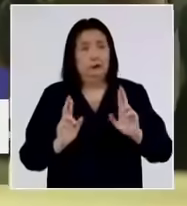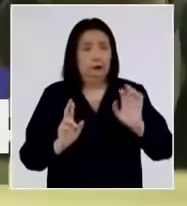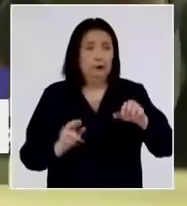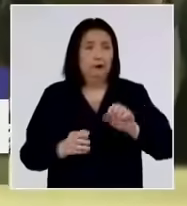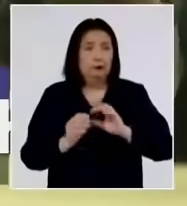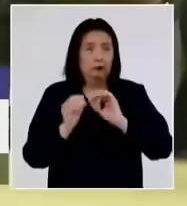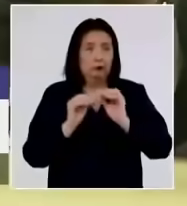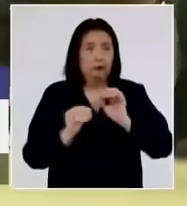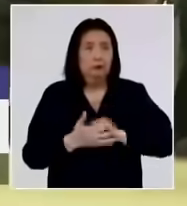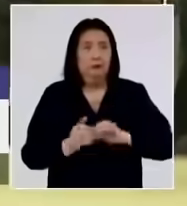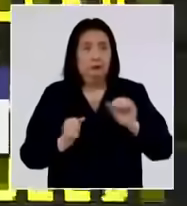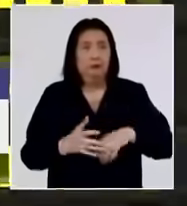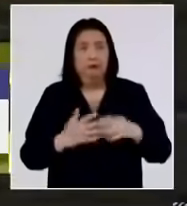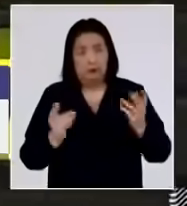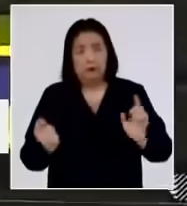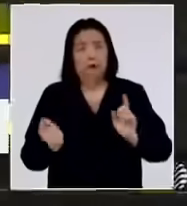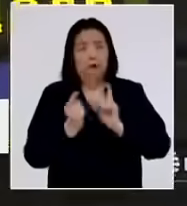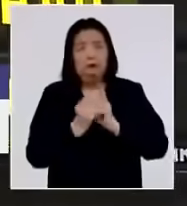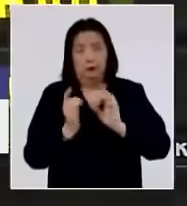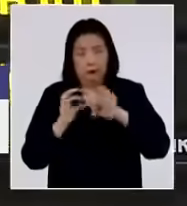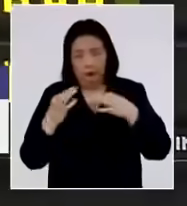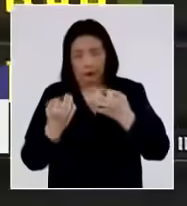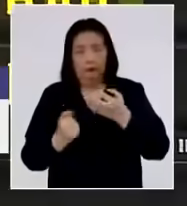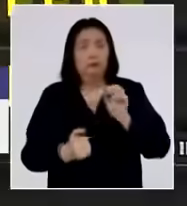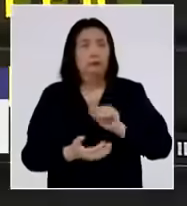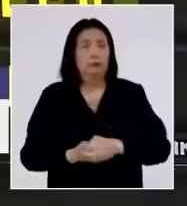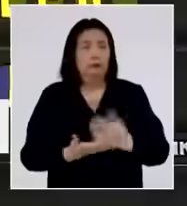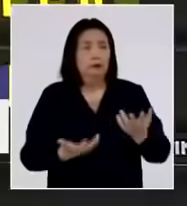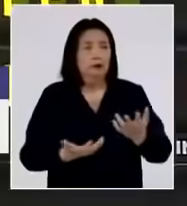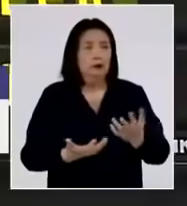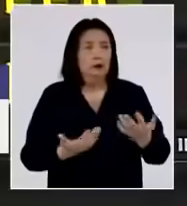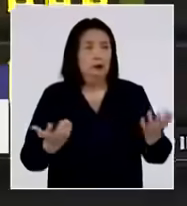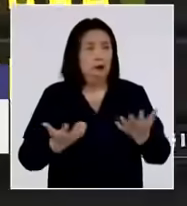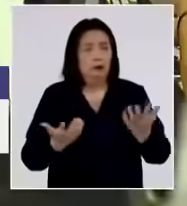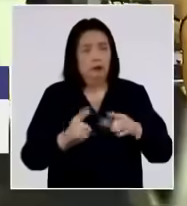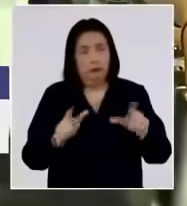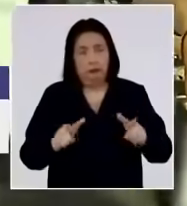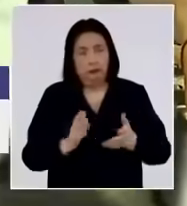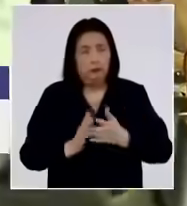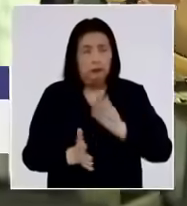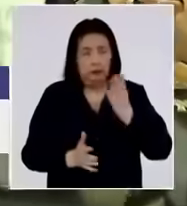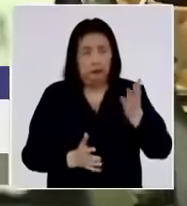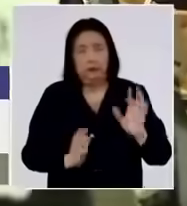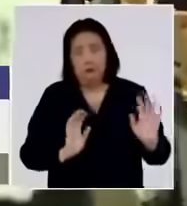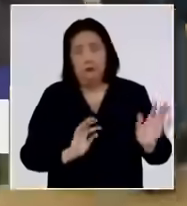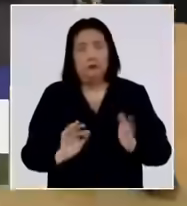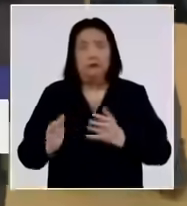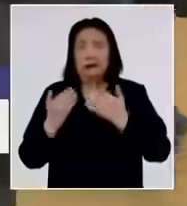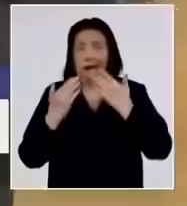encontrar una solución para que se reencuentren con sus familias en el destino que tenían que llegar. Muchas gracias, Cristian. Volvemos contigo en cualquier